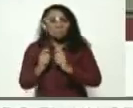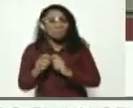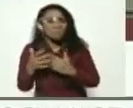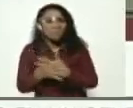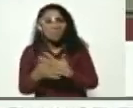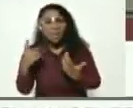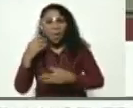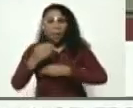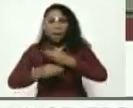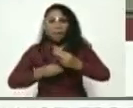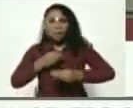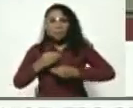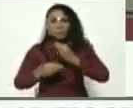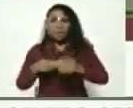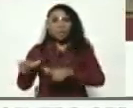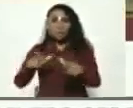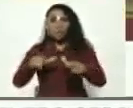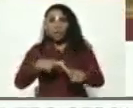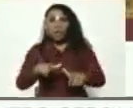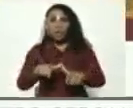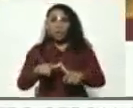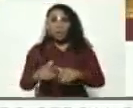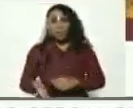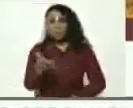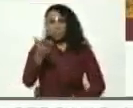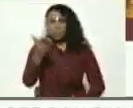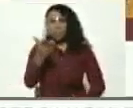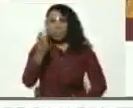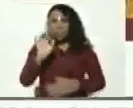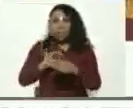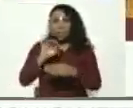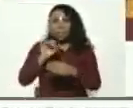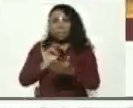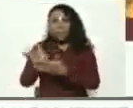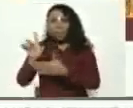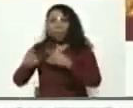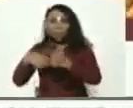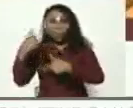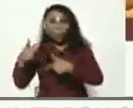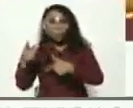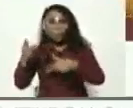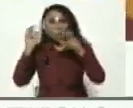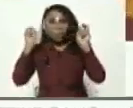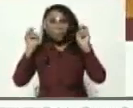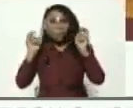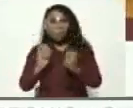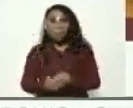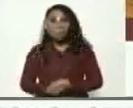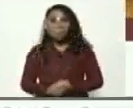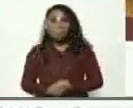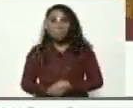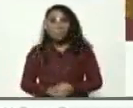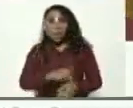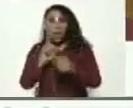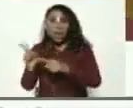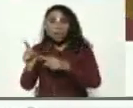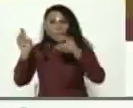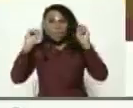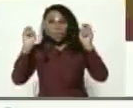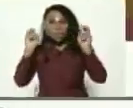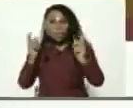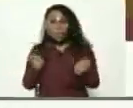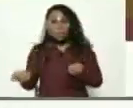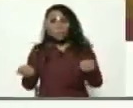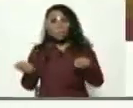de conservar su lugar primacial y excluir a los otros de los privilegios. Esa clase dominante,